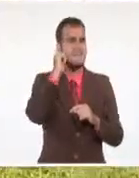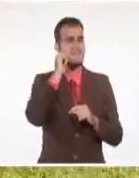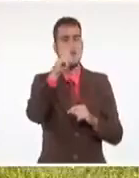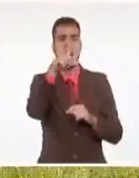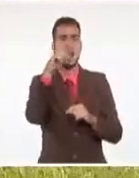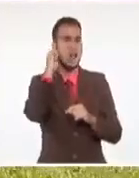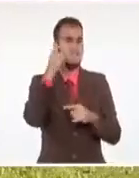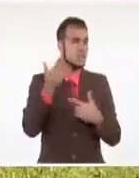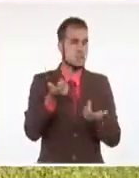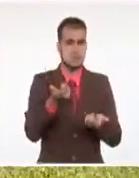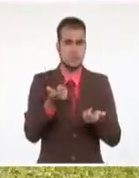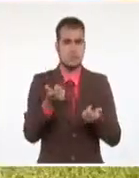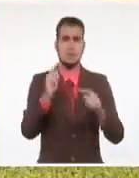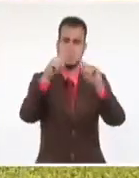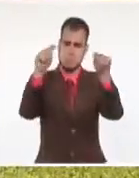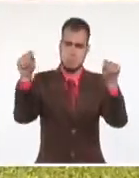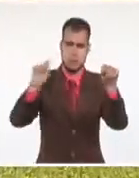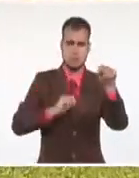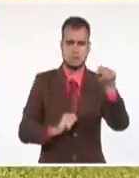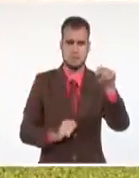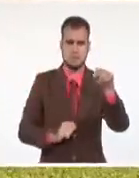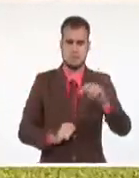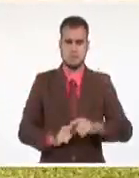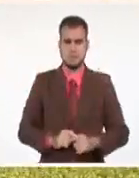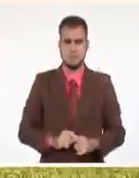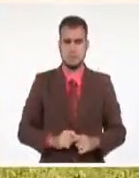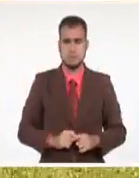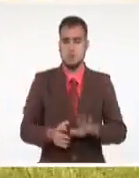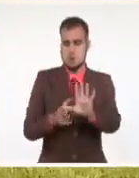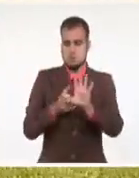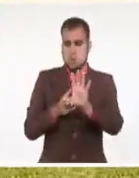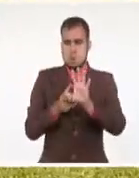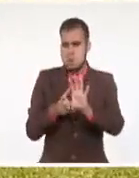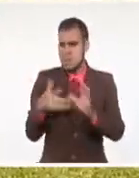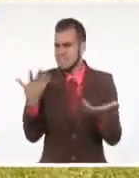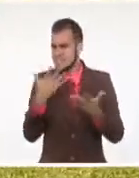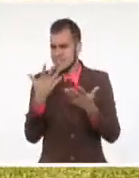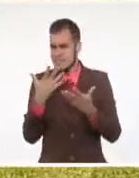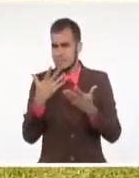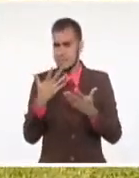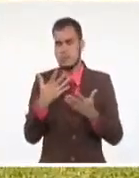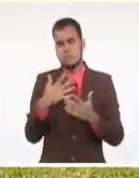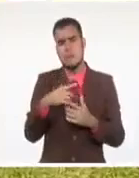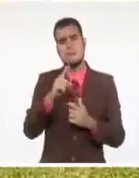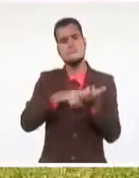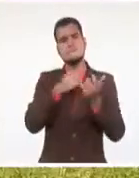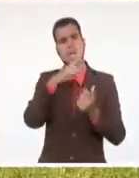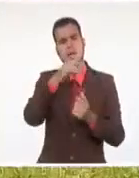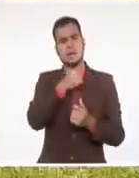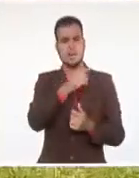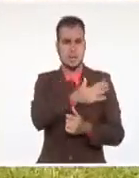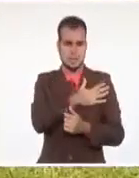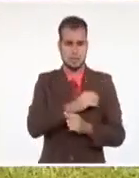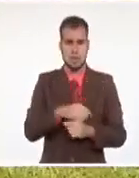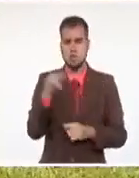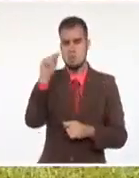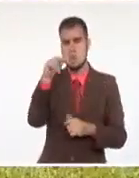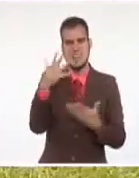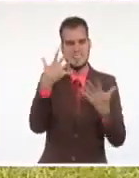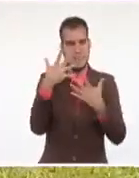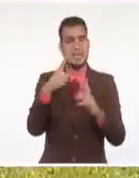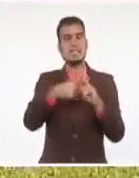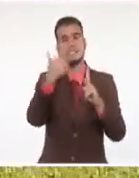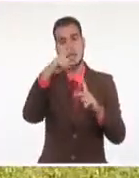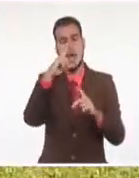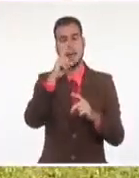field y Laza en el right field. Y como receptor, bueno, estamos pensando en Andri Pérez. Yander el primer abridor. Yander, estamos pensando